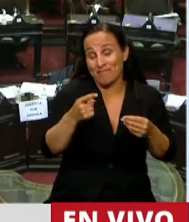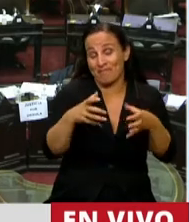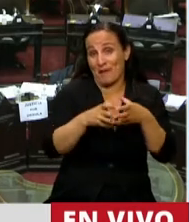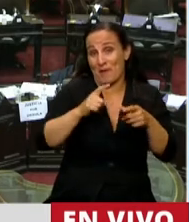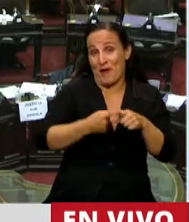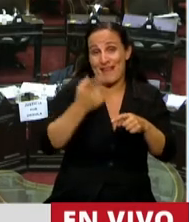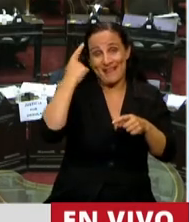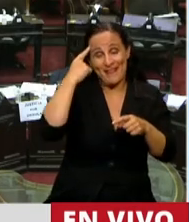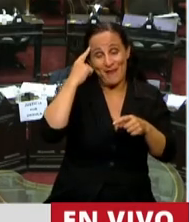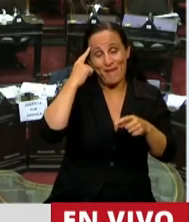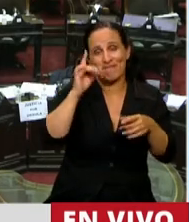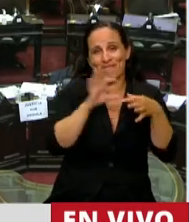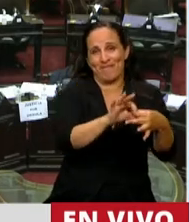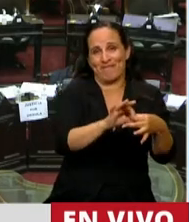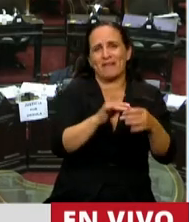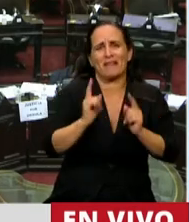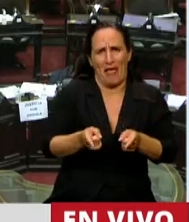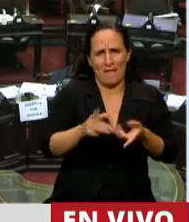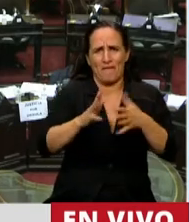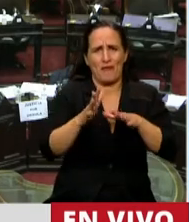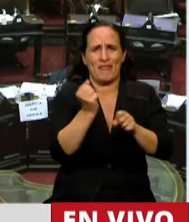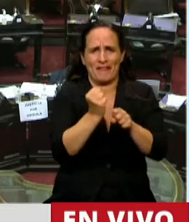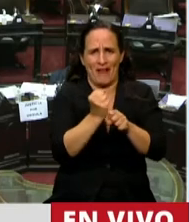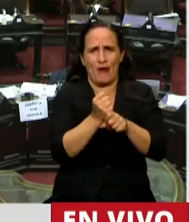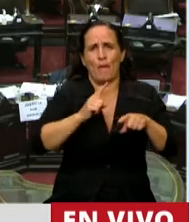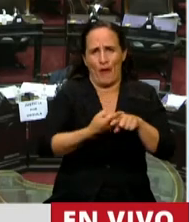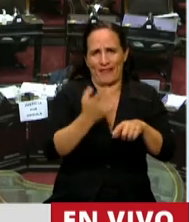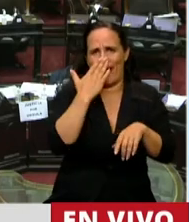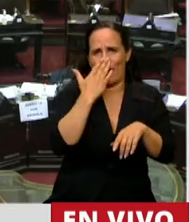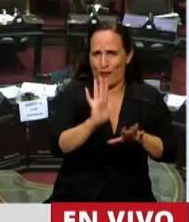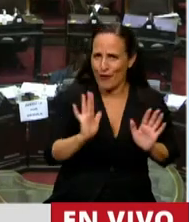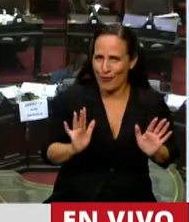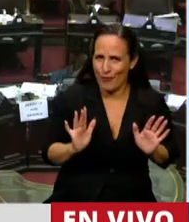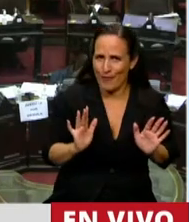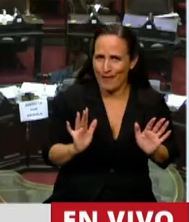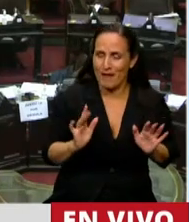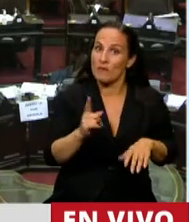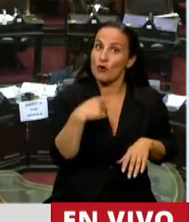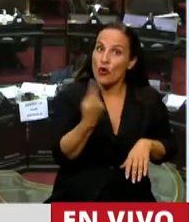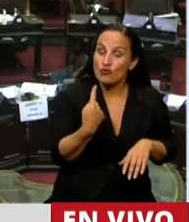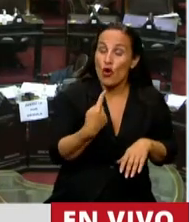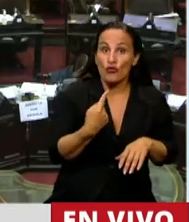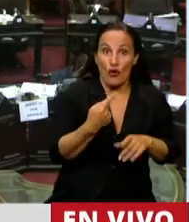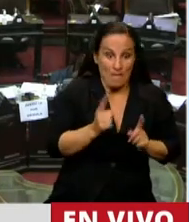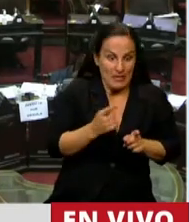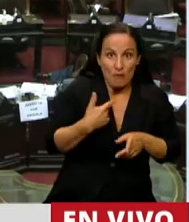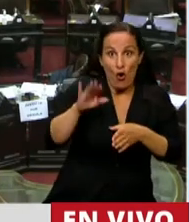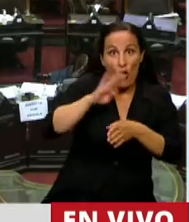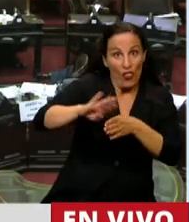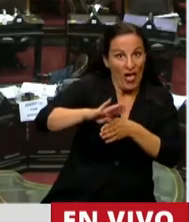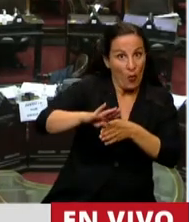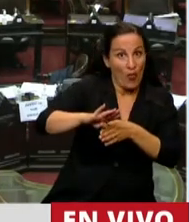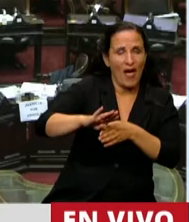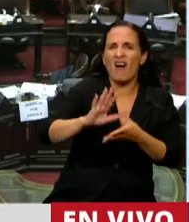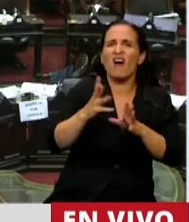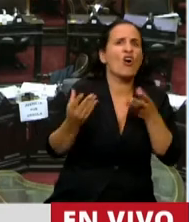nuestro accionar político en el gobierno de la provincia de Córdoba, ya que cada vez que nosotros hemos adquirido deuda, lo hemos